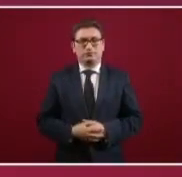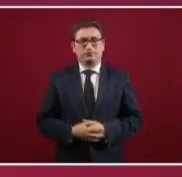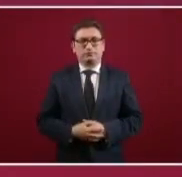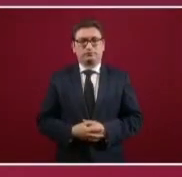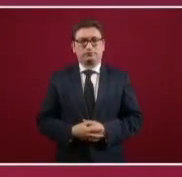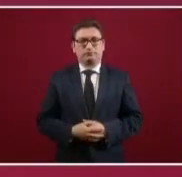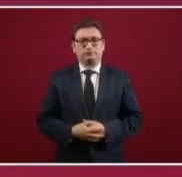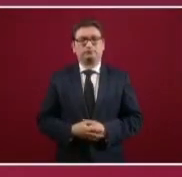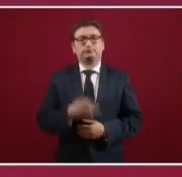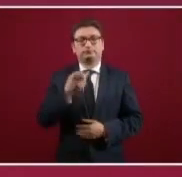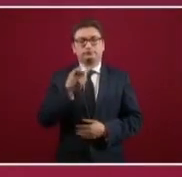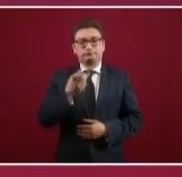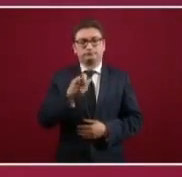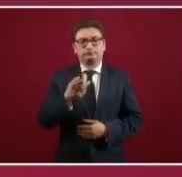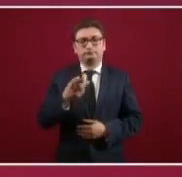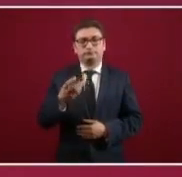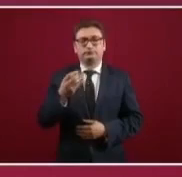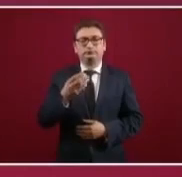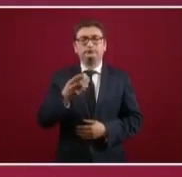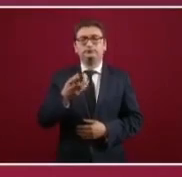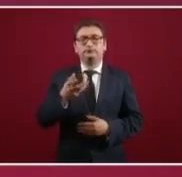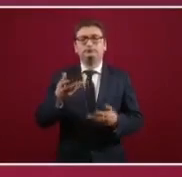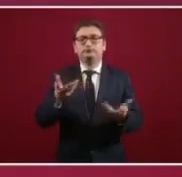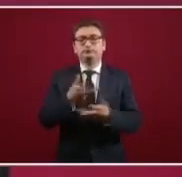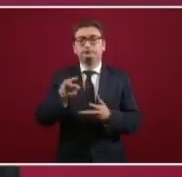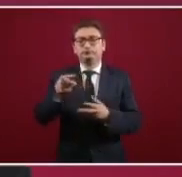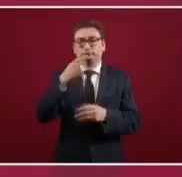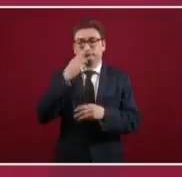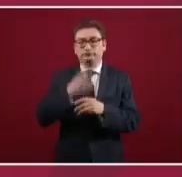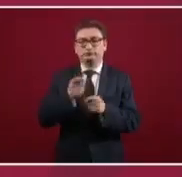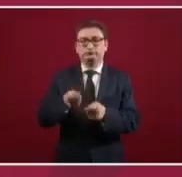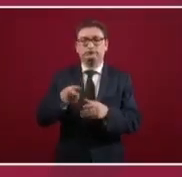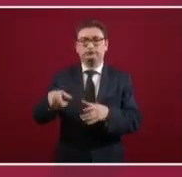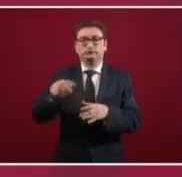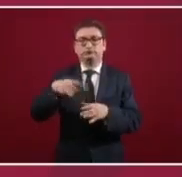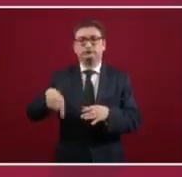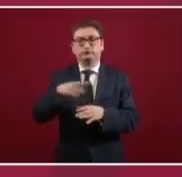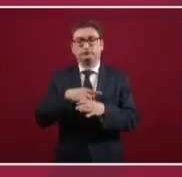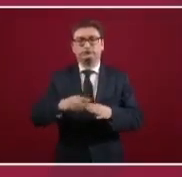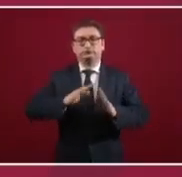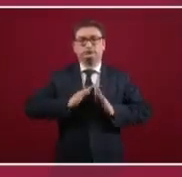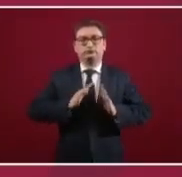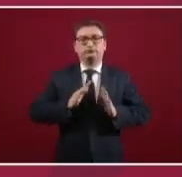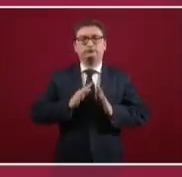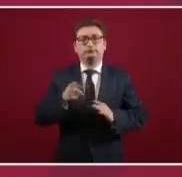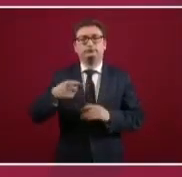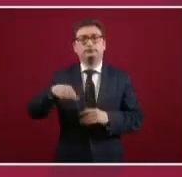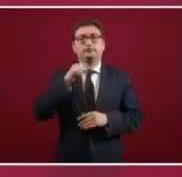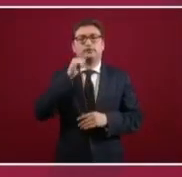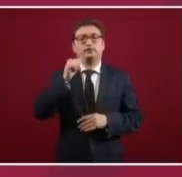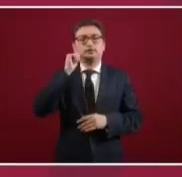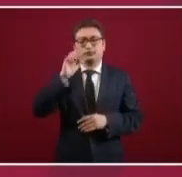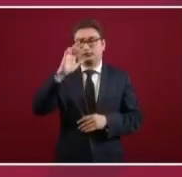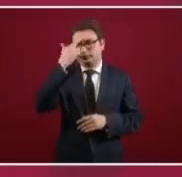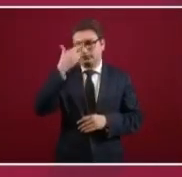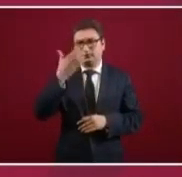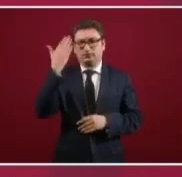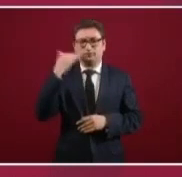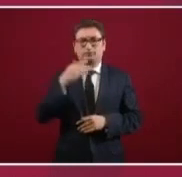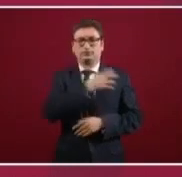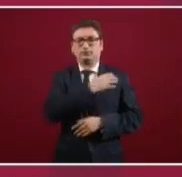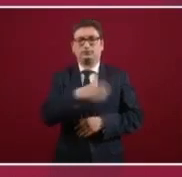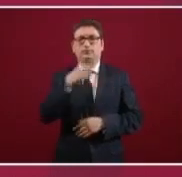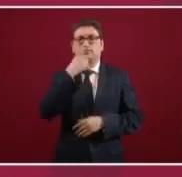eso lo está haciendo la instancia del ejército ayer acuérdense que el general